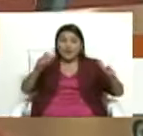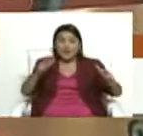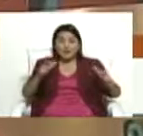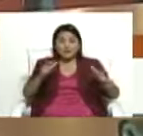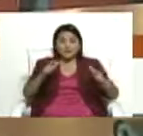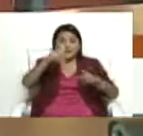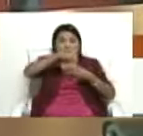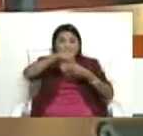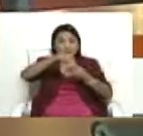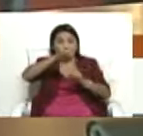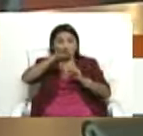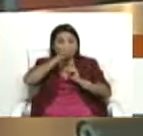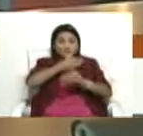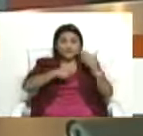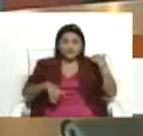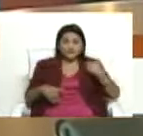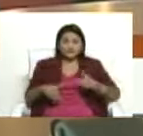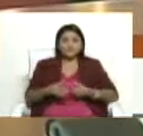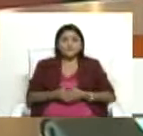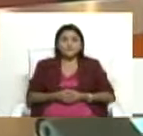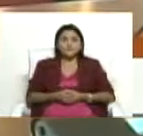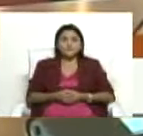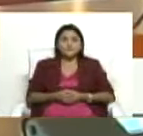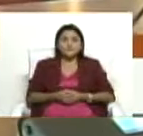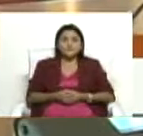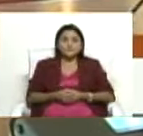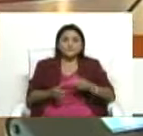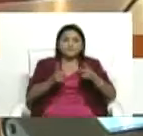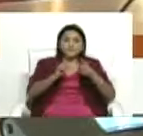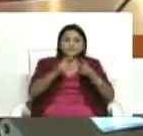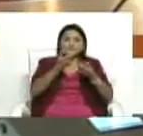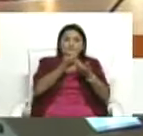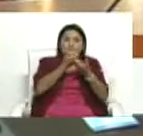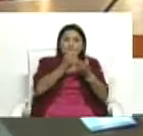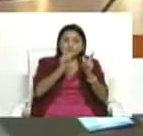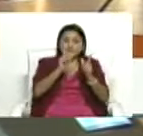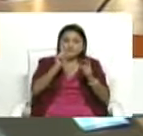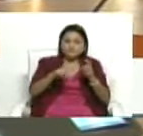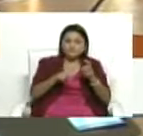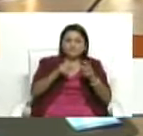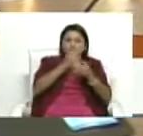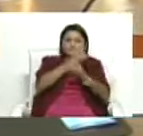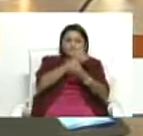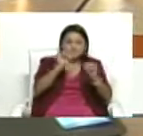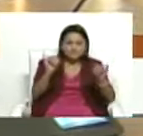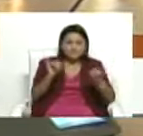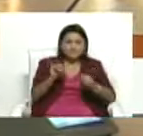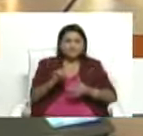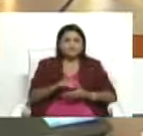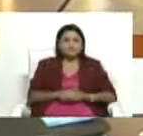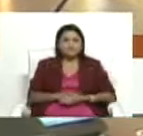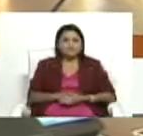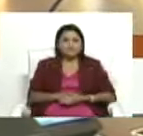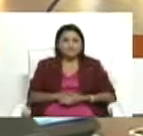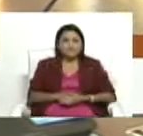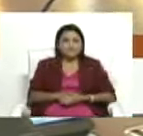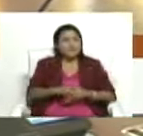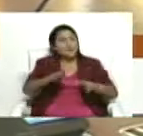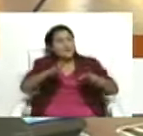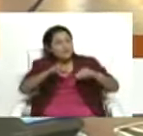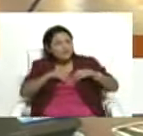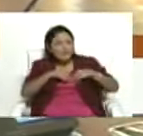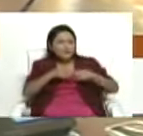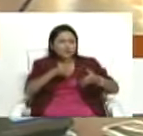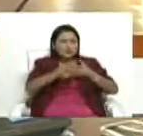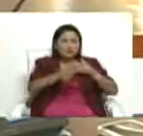de la elección presidencial. Los principios de soberanía, de independencia, de rechazo a cualquier forma